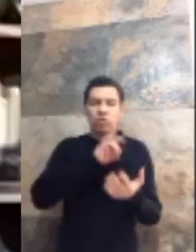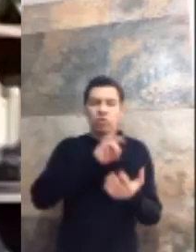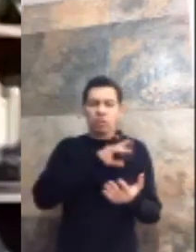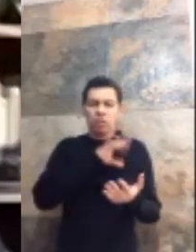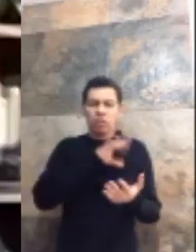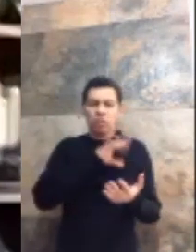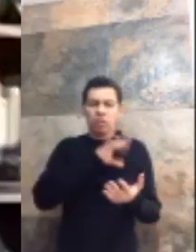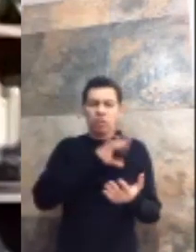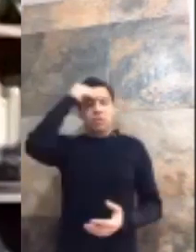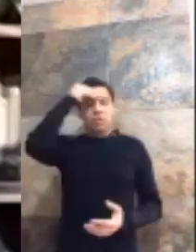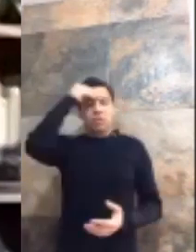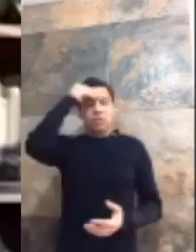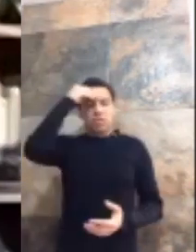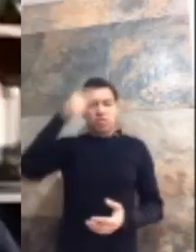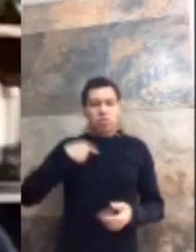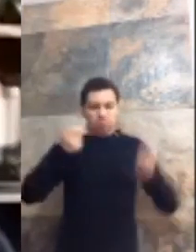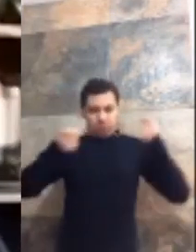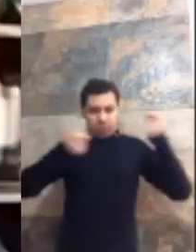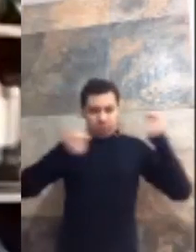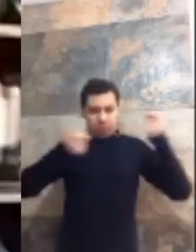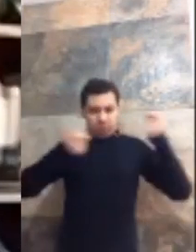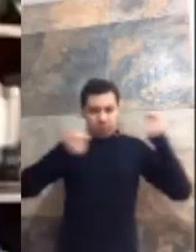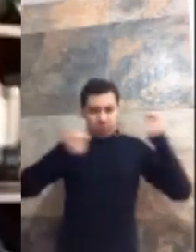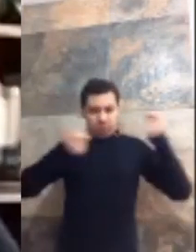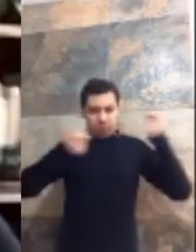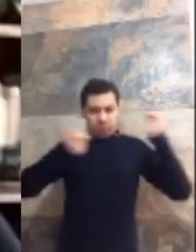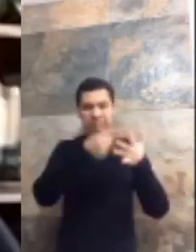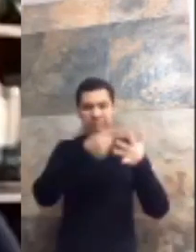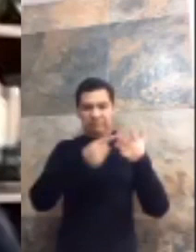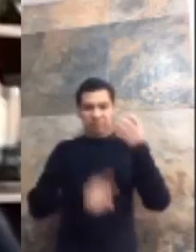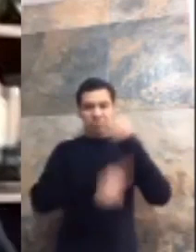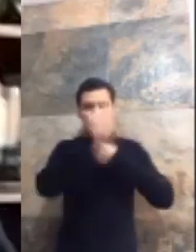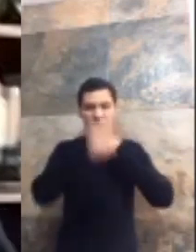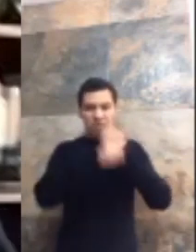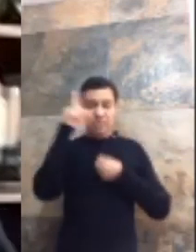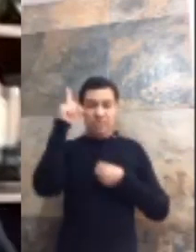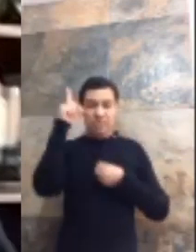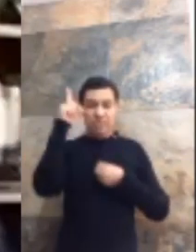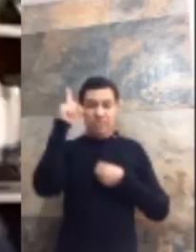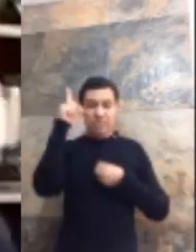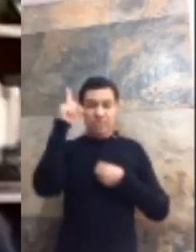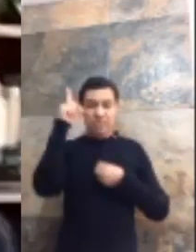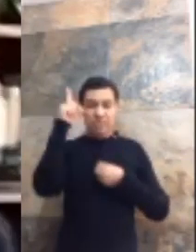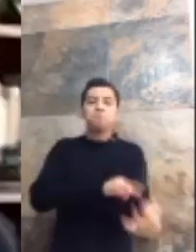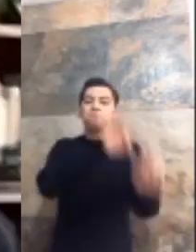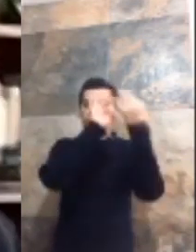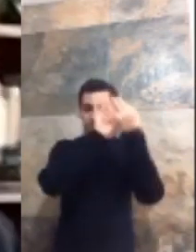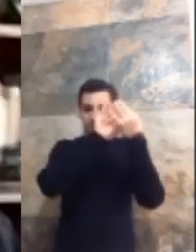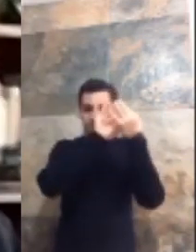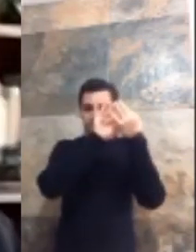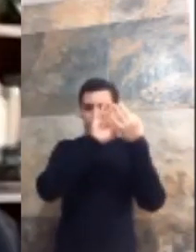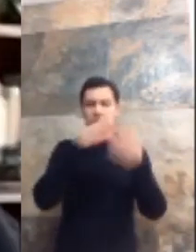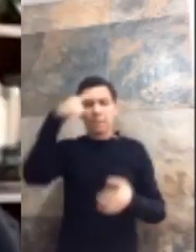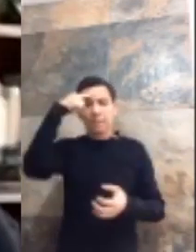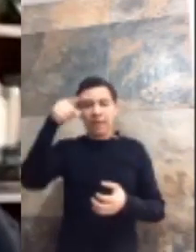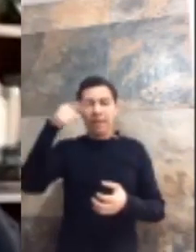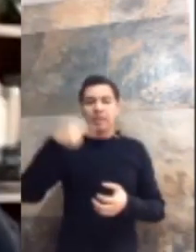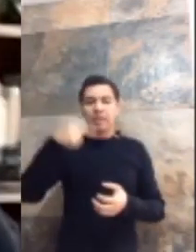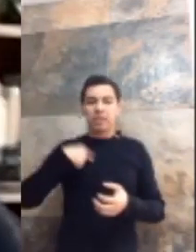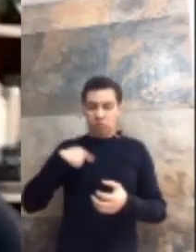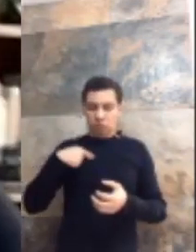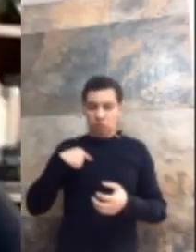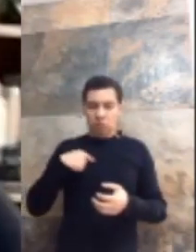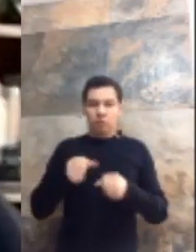tenemos disponibles, personales, familiares, profesionales, para hacer frente a las